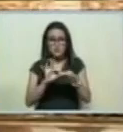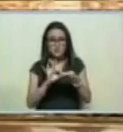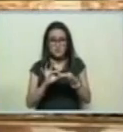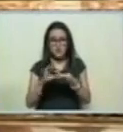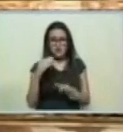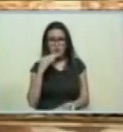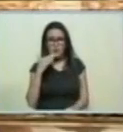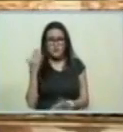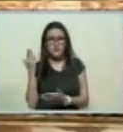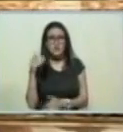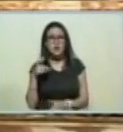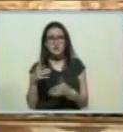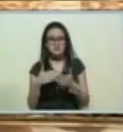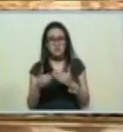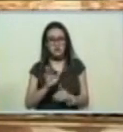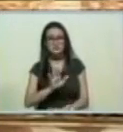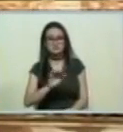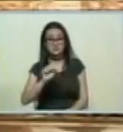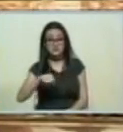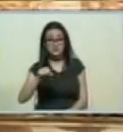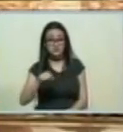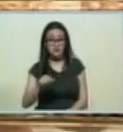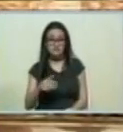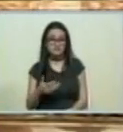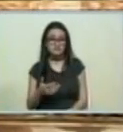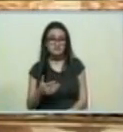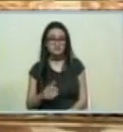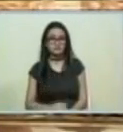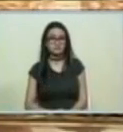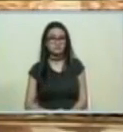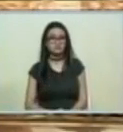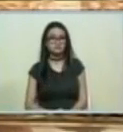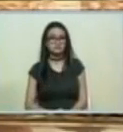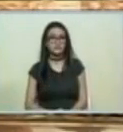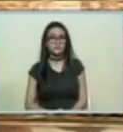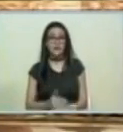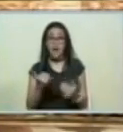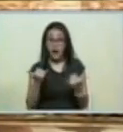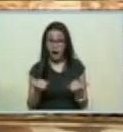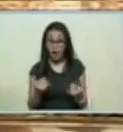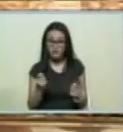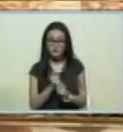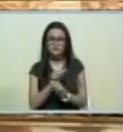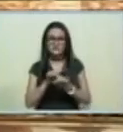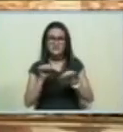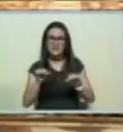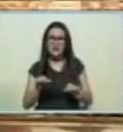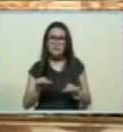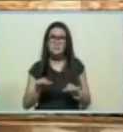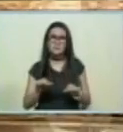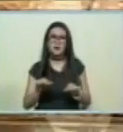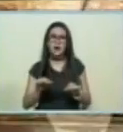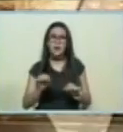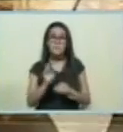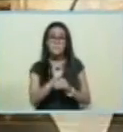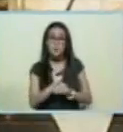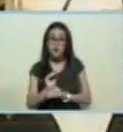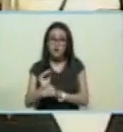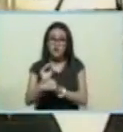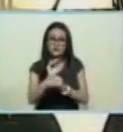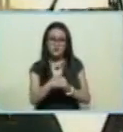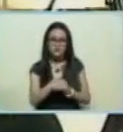imperialismo, eso es lo que les importa, más nada, así de sencillo. Ahora no, ahora hay un sistema de protección